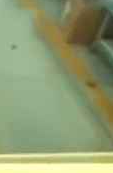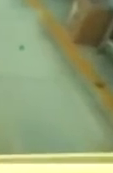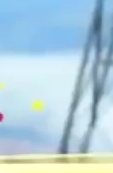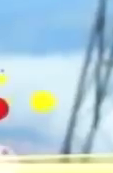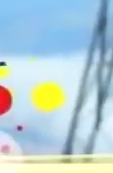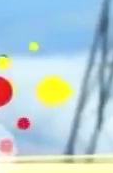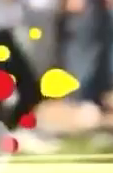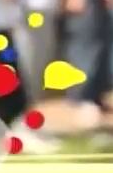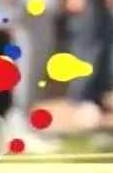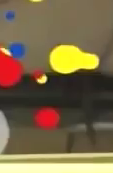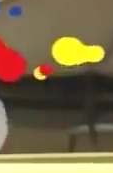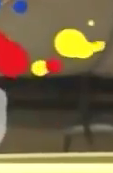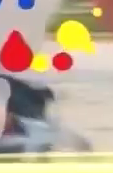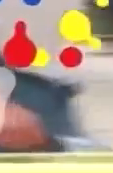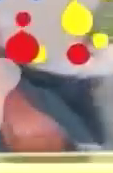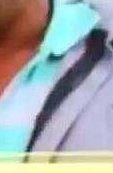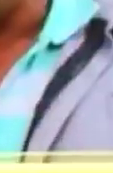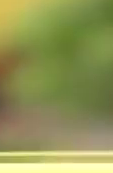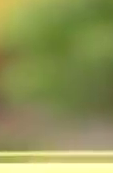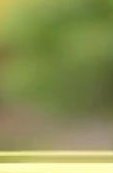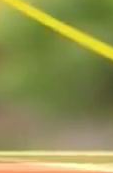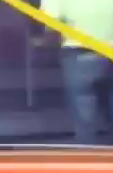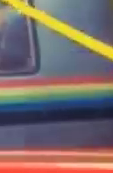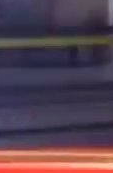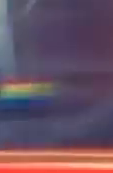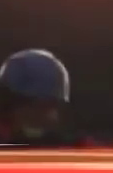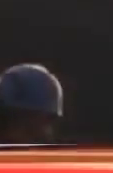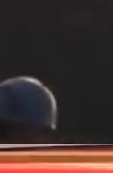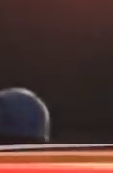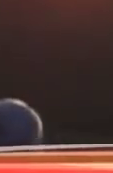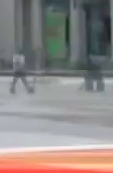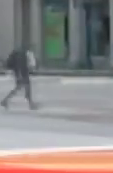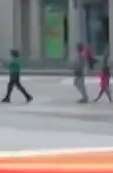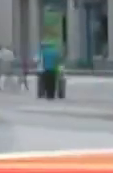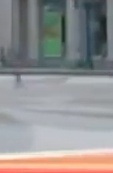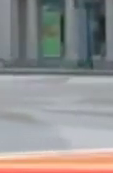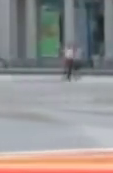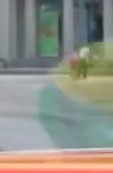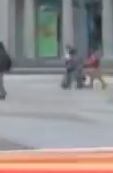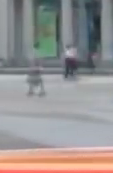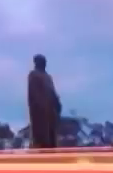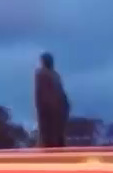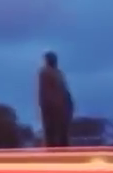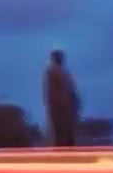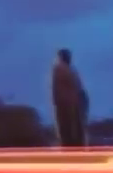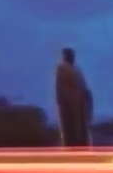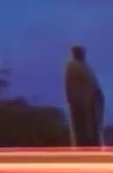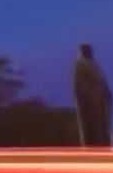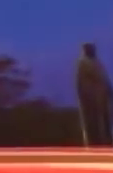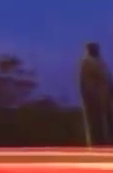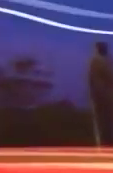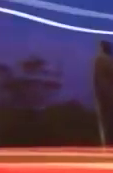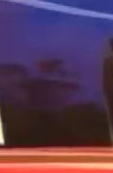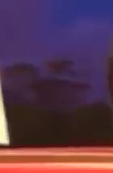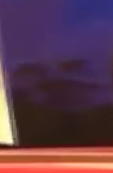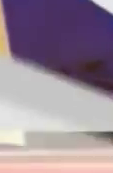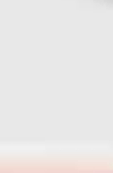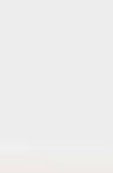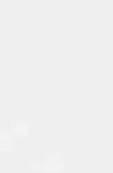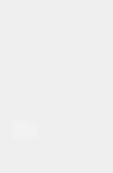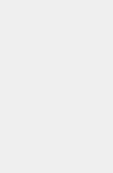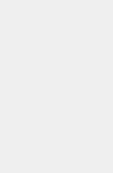Bienvenidos y bienvenidas. A continuación, una transmisión conjunta de radio y televisión por su derecho a